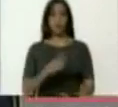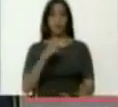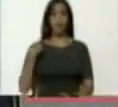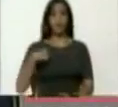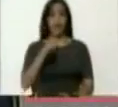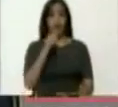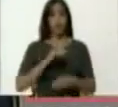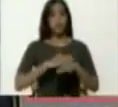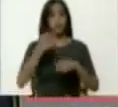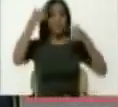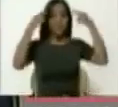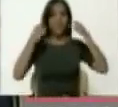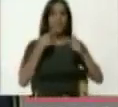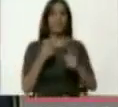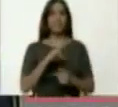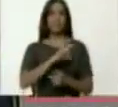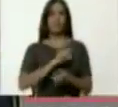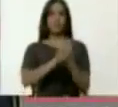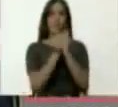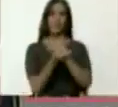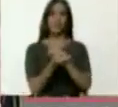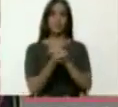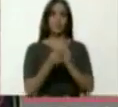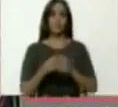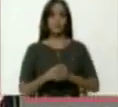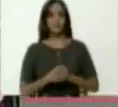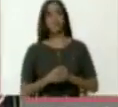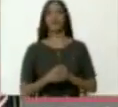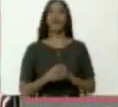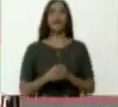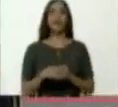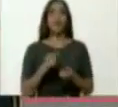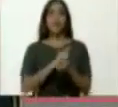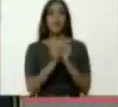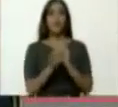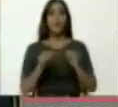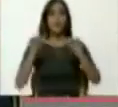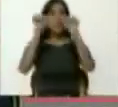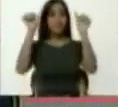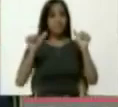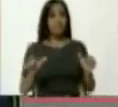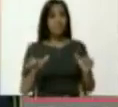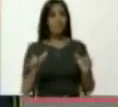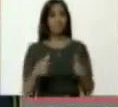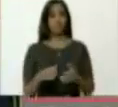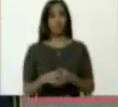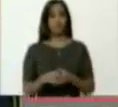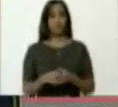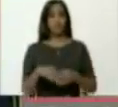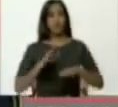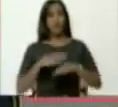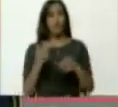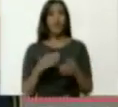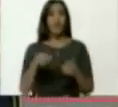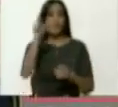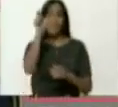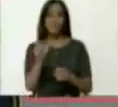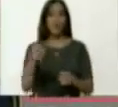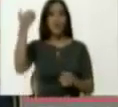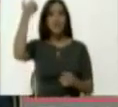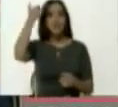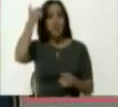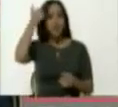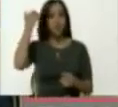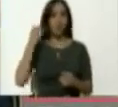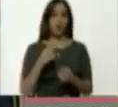decía, no cambiemos el ambiente, cambiemos el sistema. Porque personajes enfermos como el